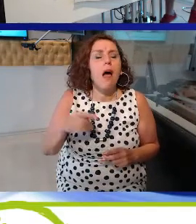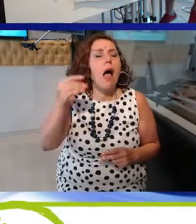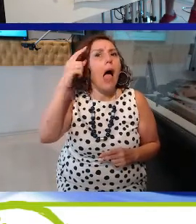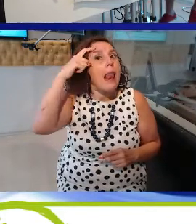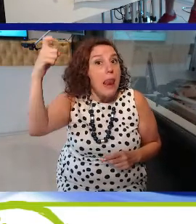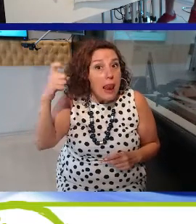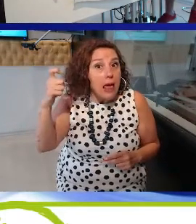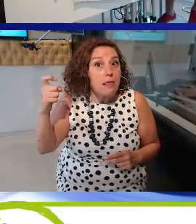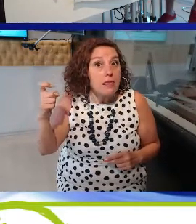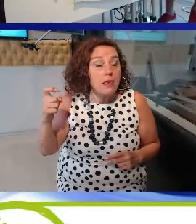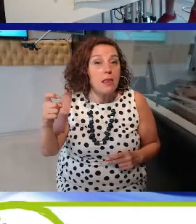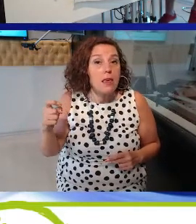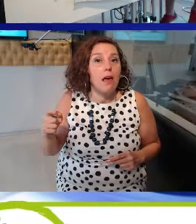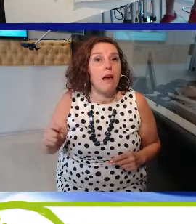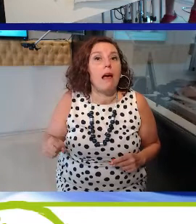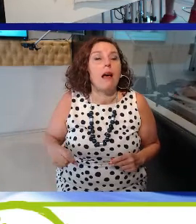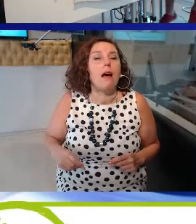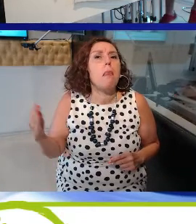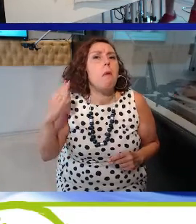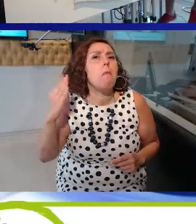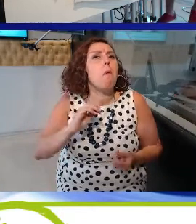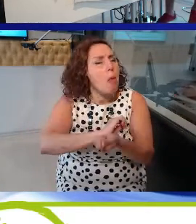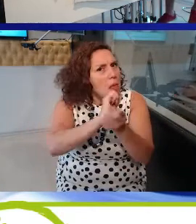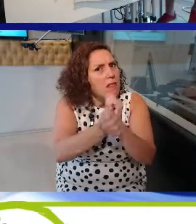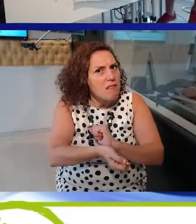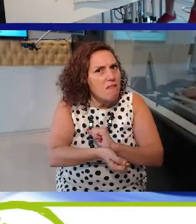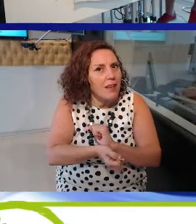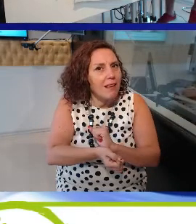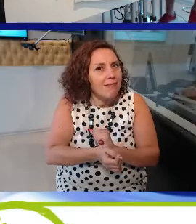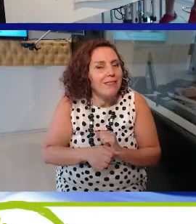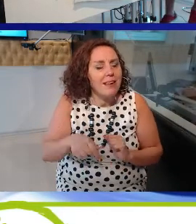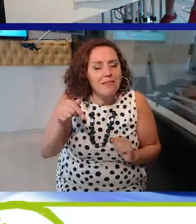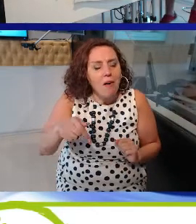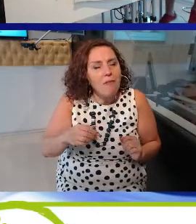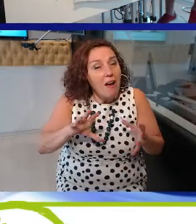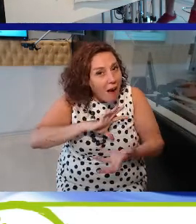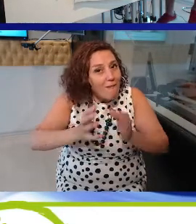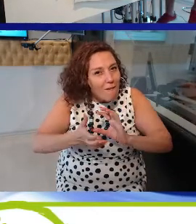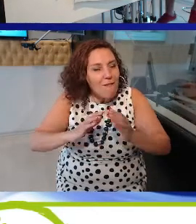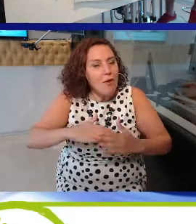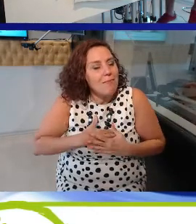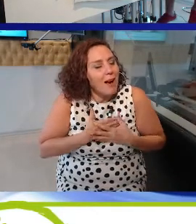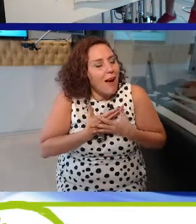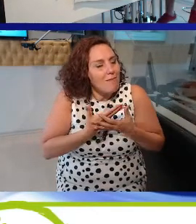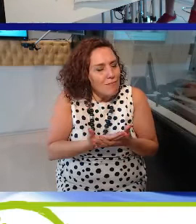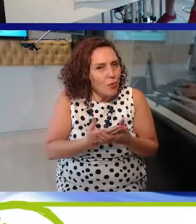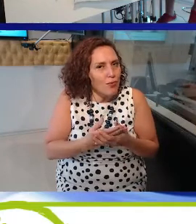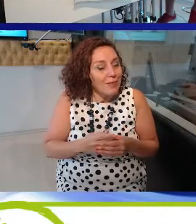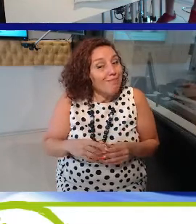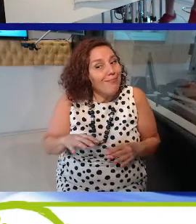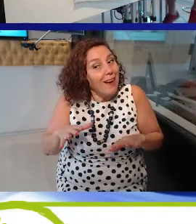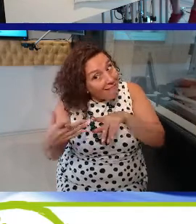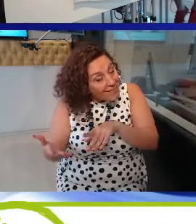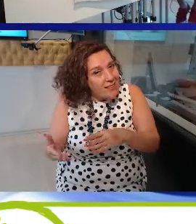de capacidades diferentes, que es una manera que trata de ser amorosa con las personas, a veces invisibiliza la situación de vulneración